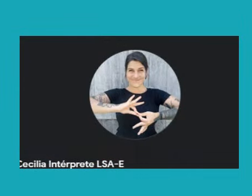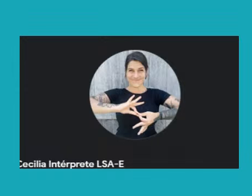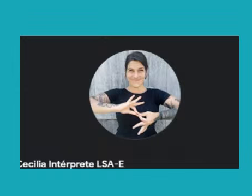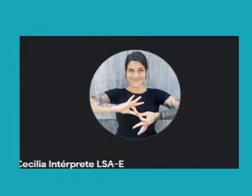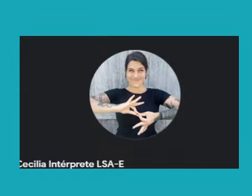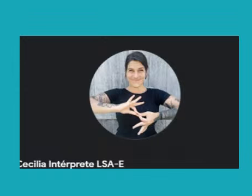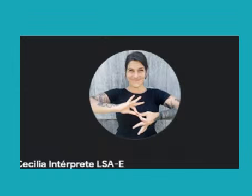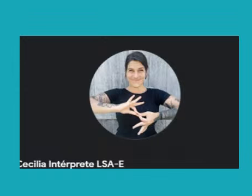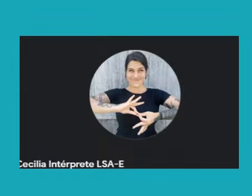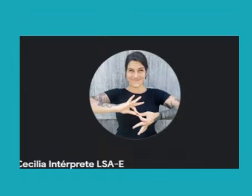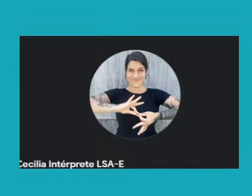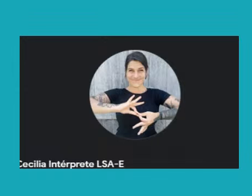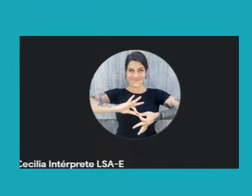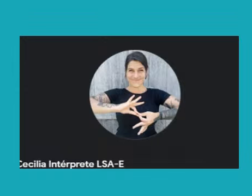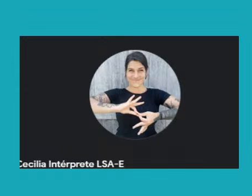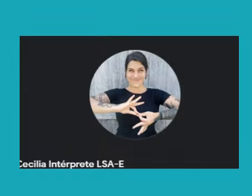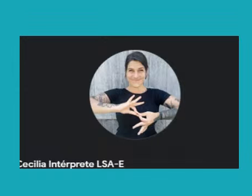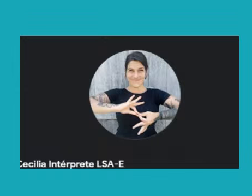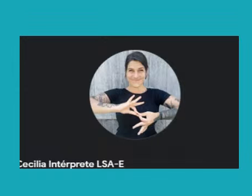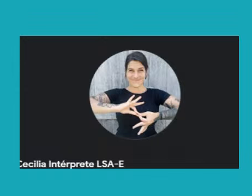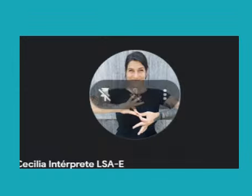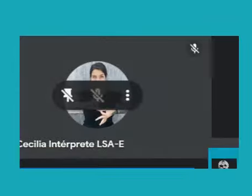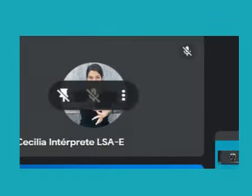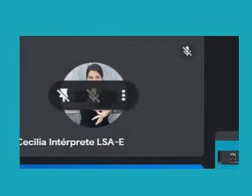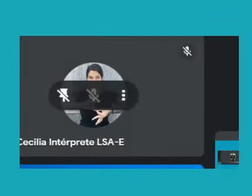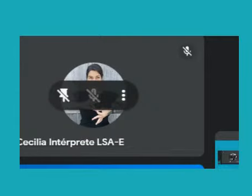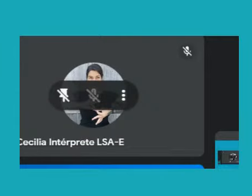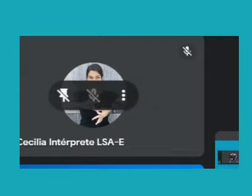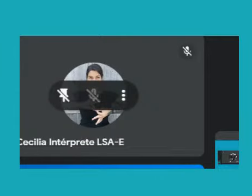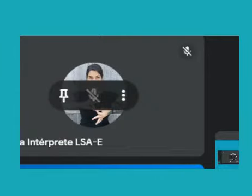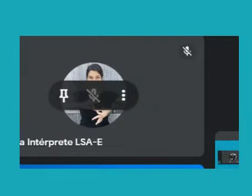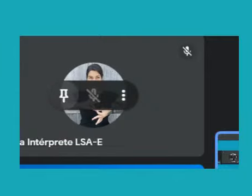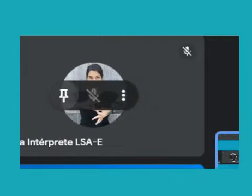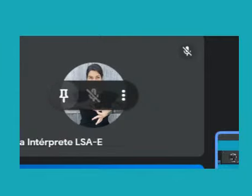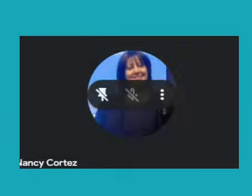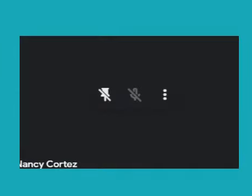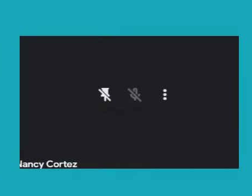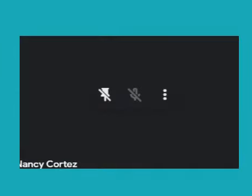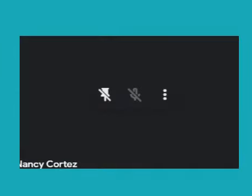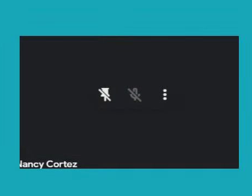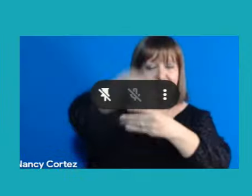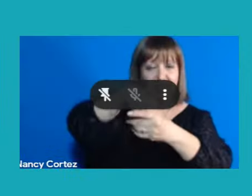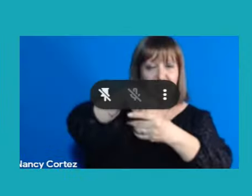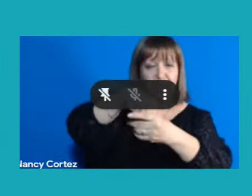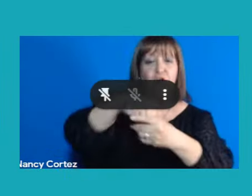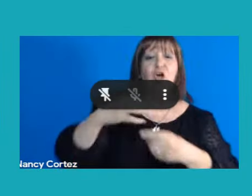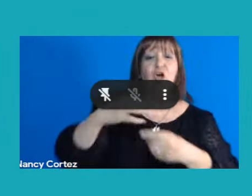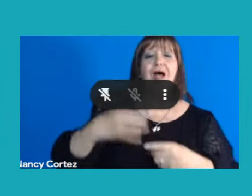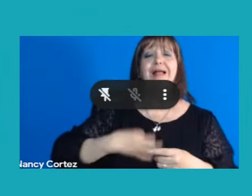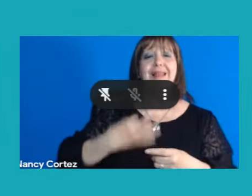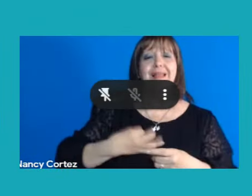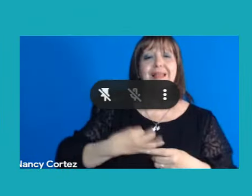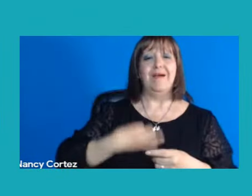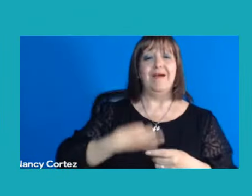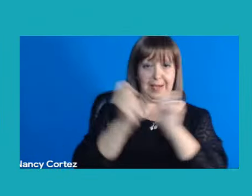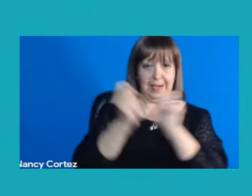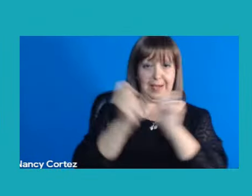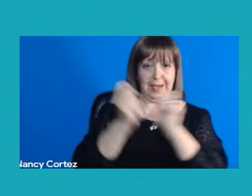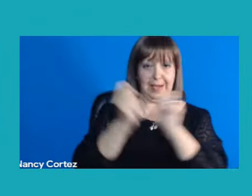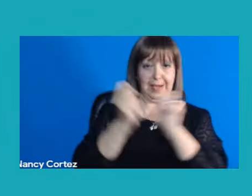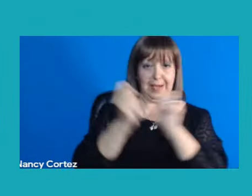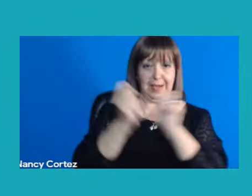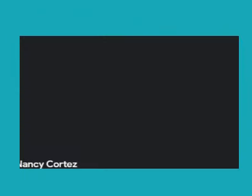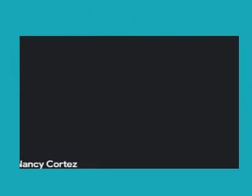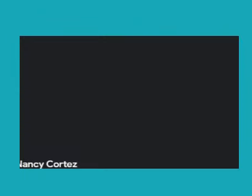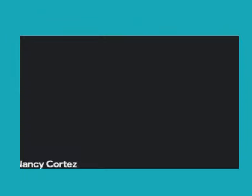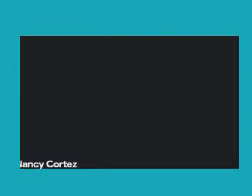forma integral en una escuela, la vida institucional cambia y se transforma en un lugar en donde sus estudiantes y